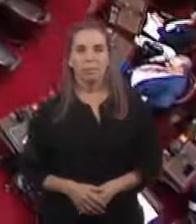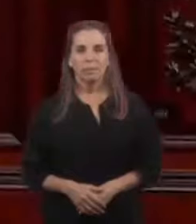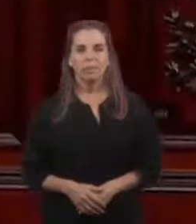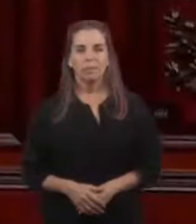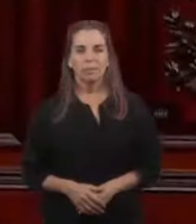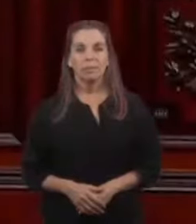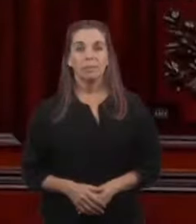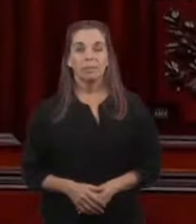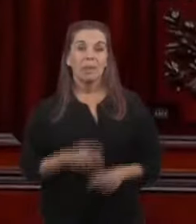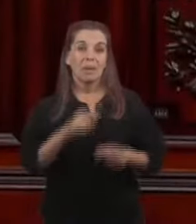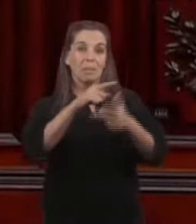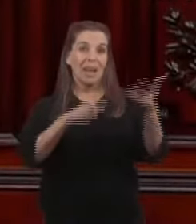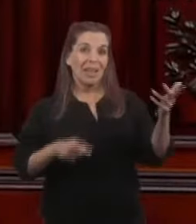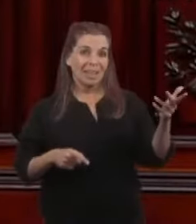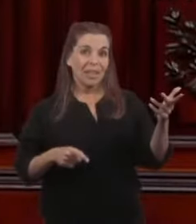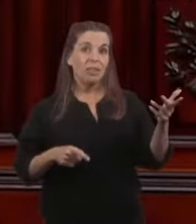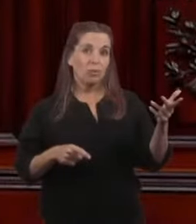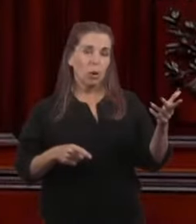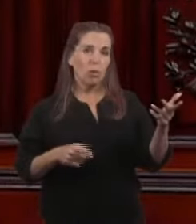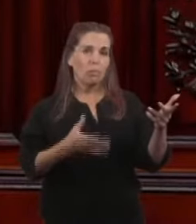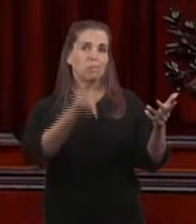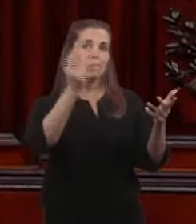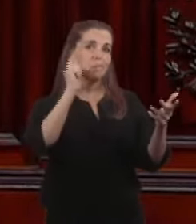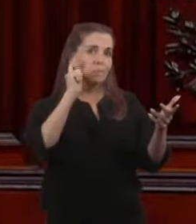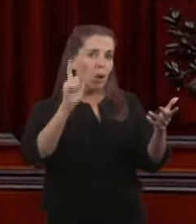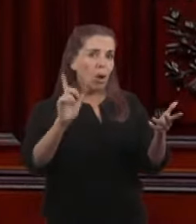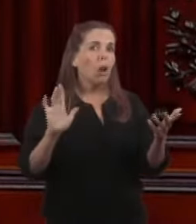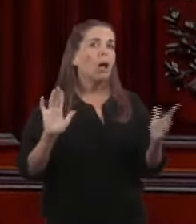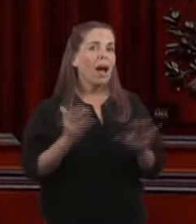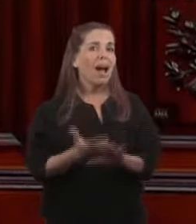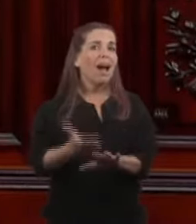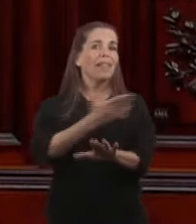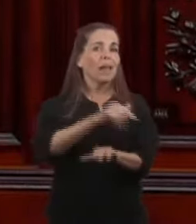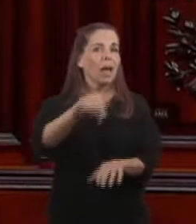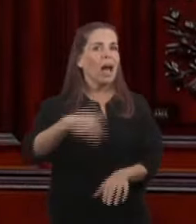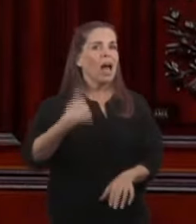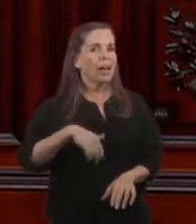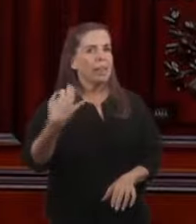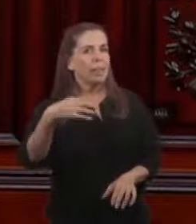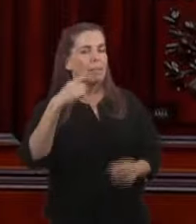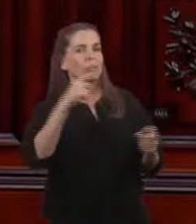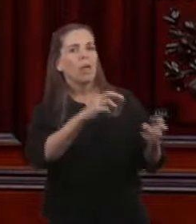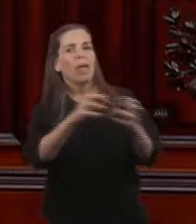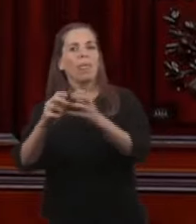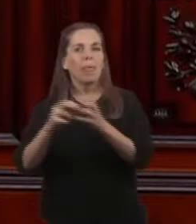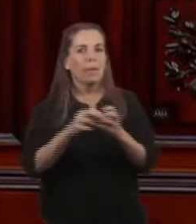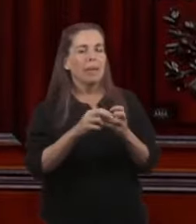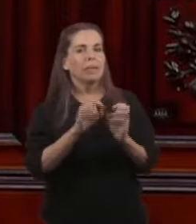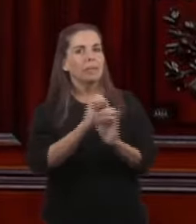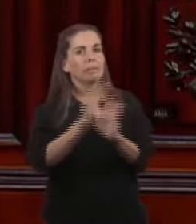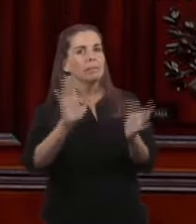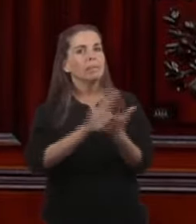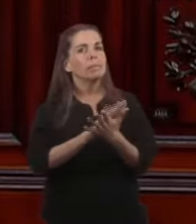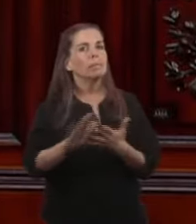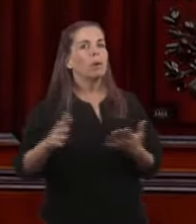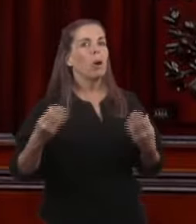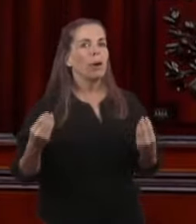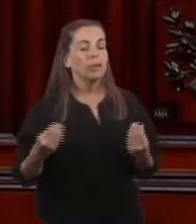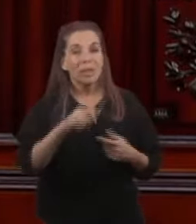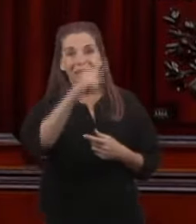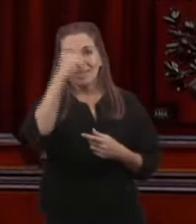pero para que esto sea posible en la Argentina nos debemos un debate honesto acerca de qué se tiene que ocupar Y de qué no el